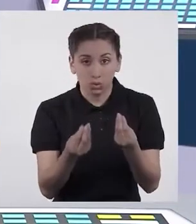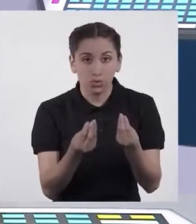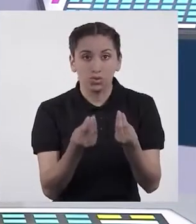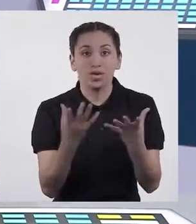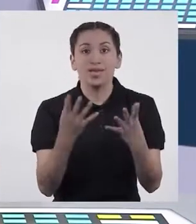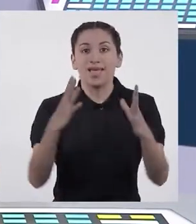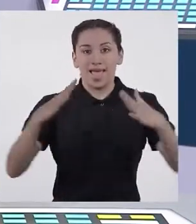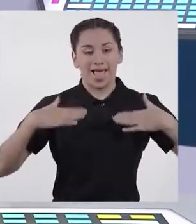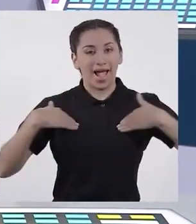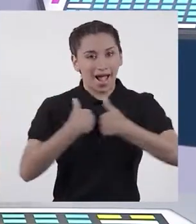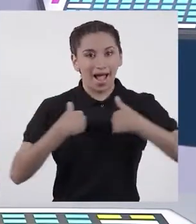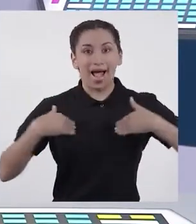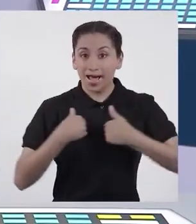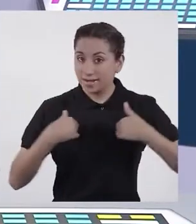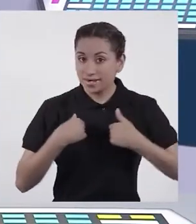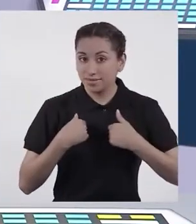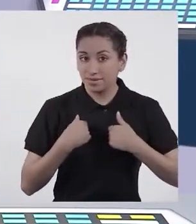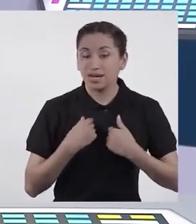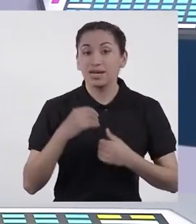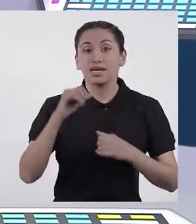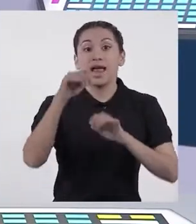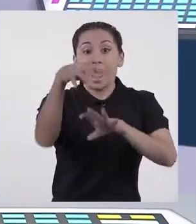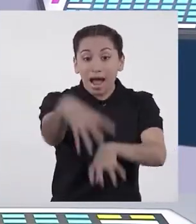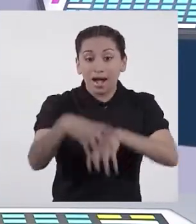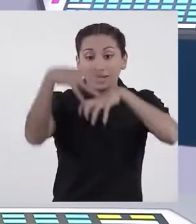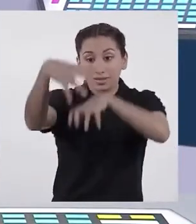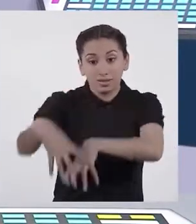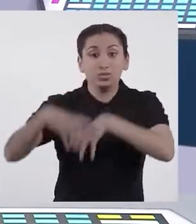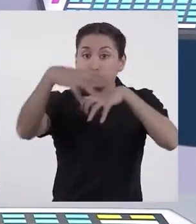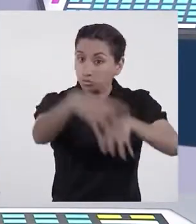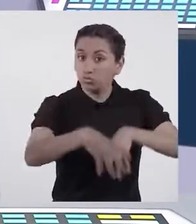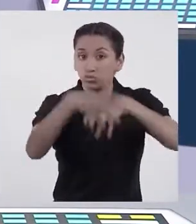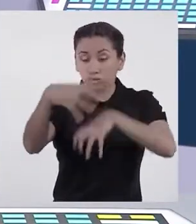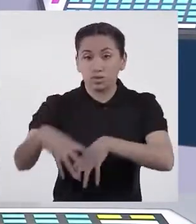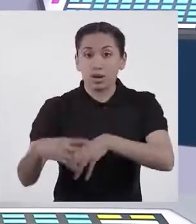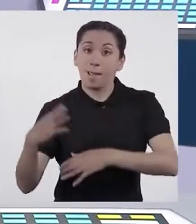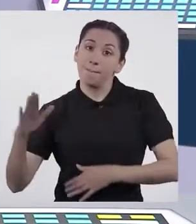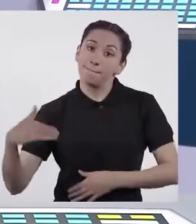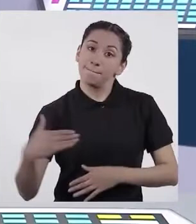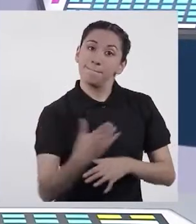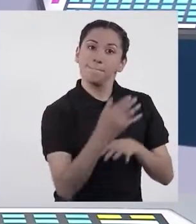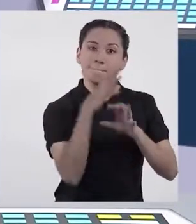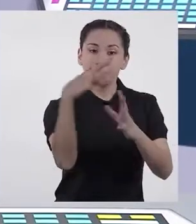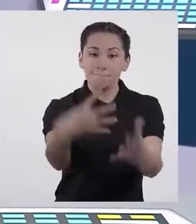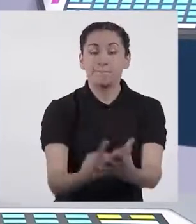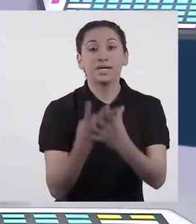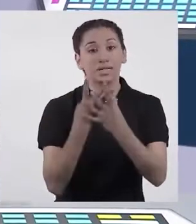la ganadería, la agricultura, pesca,